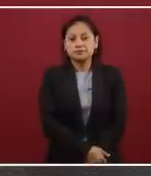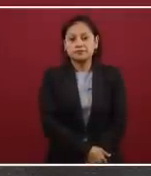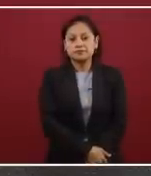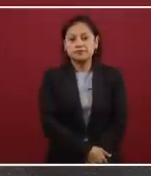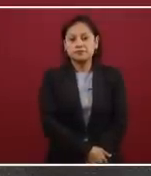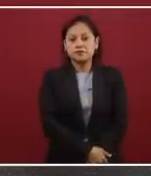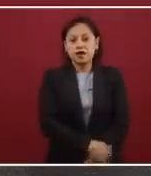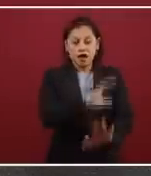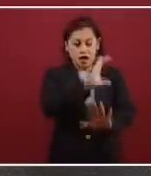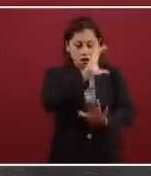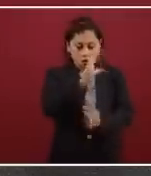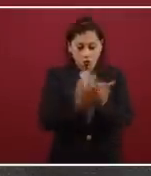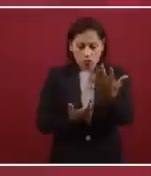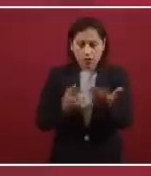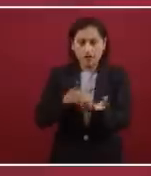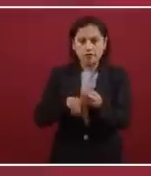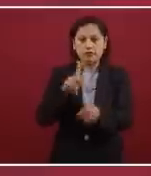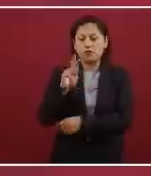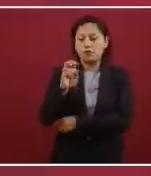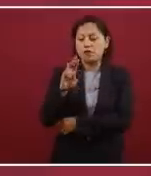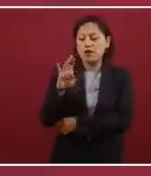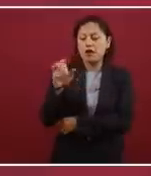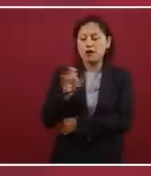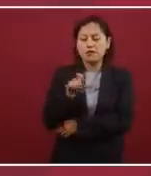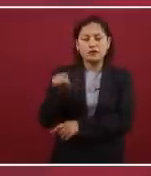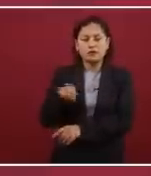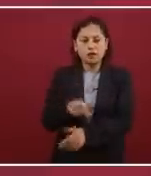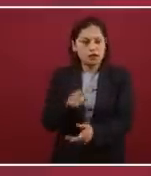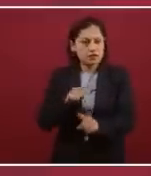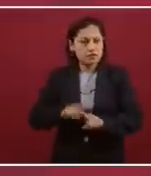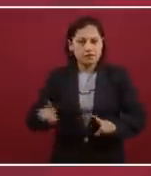los contratos de Pemex, pues claro que no.